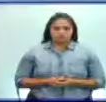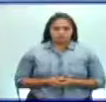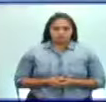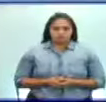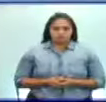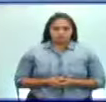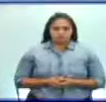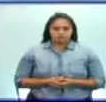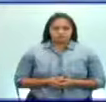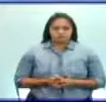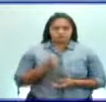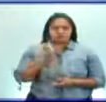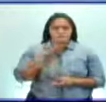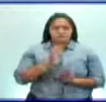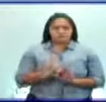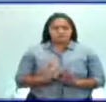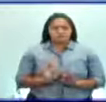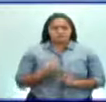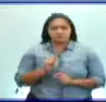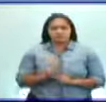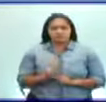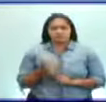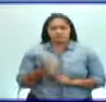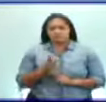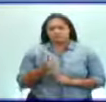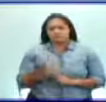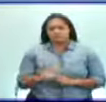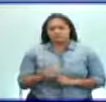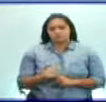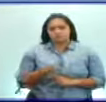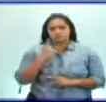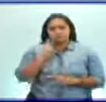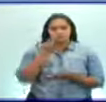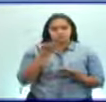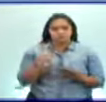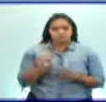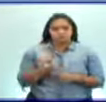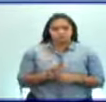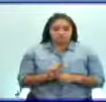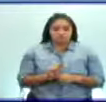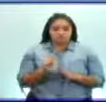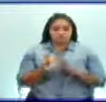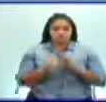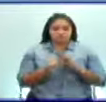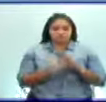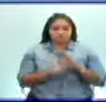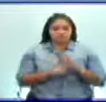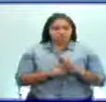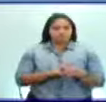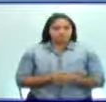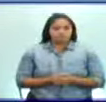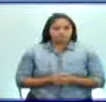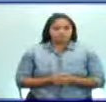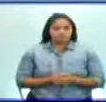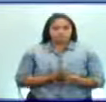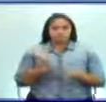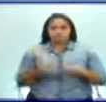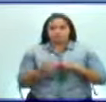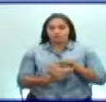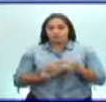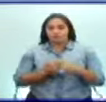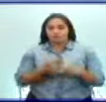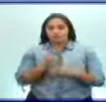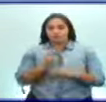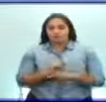Es bien sencilla esta segunda actividad. A partir de la representación obtener propiedades. Es casi hacer lo contrario a la representación.